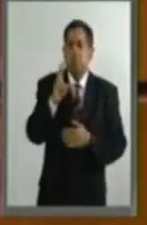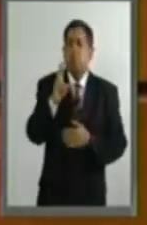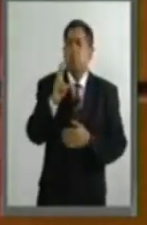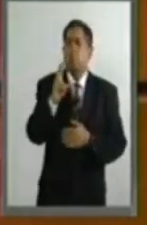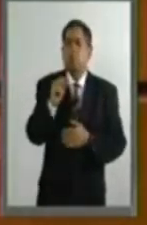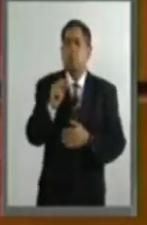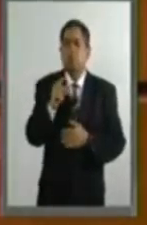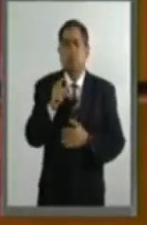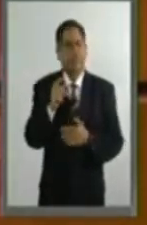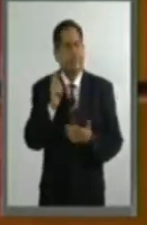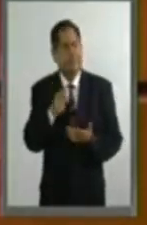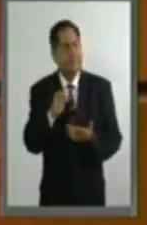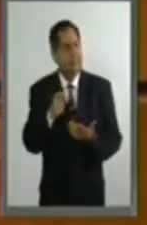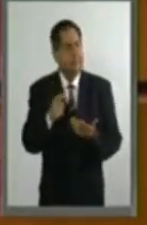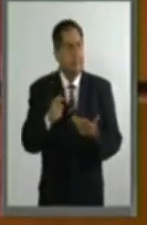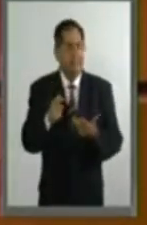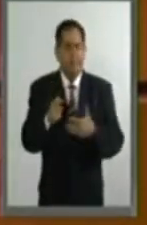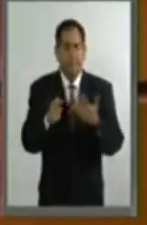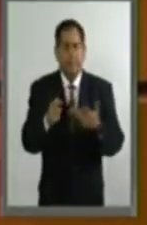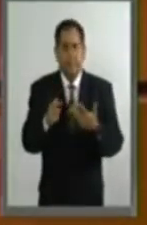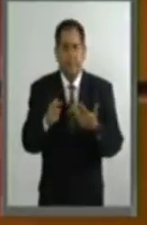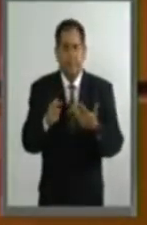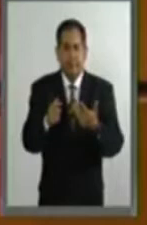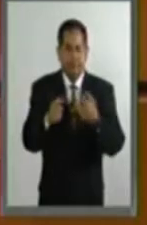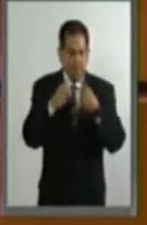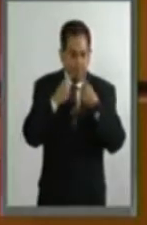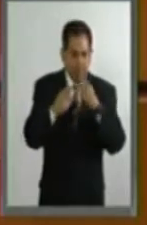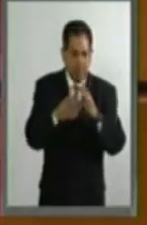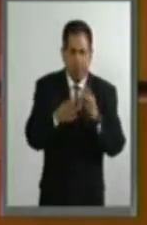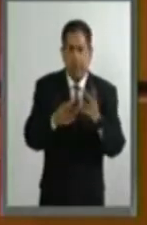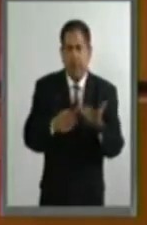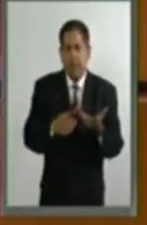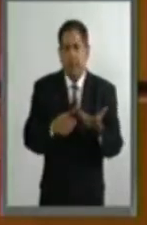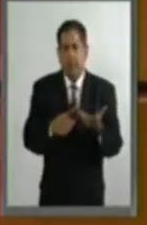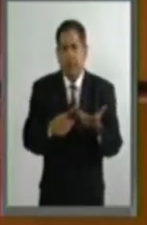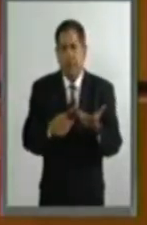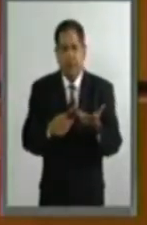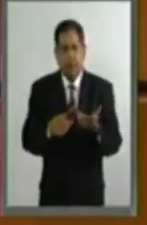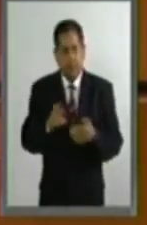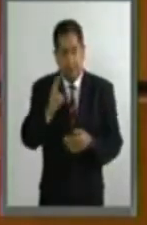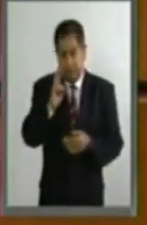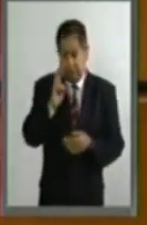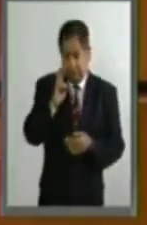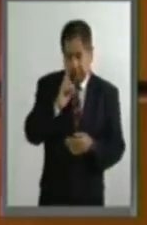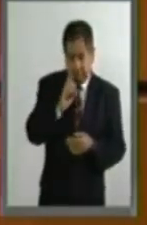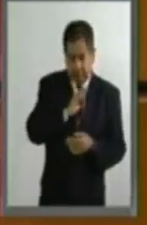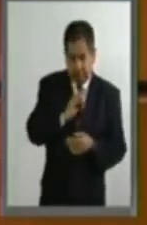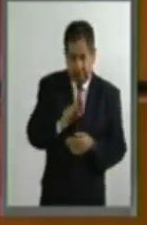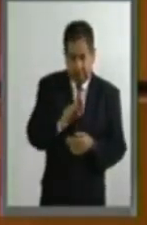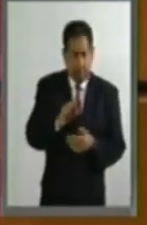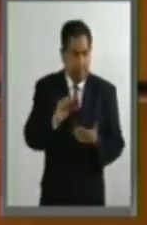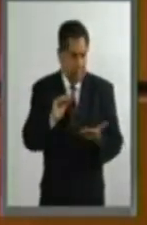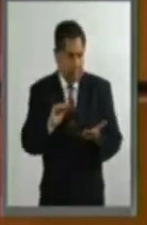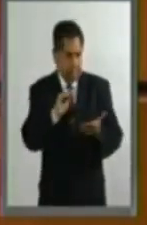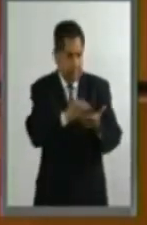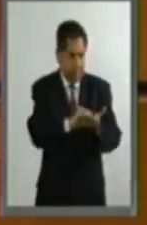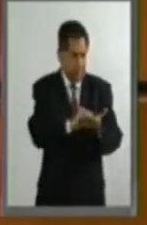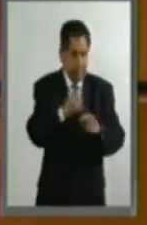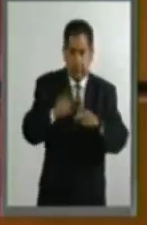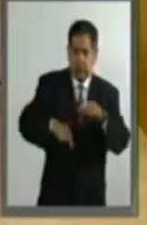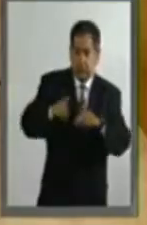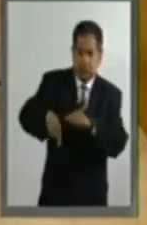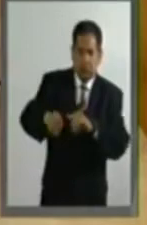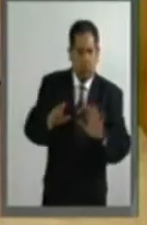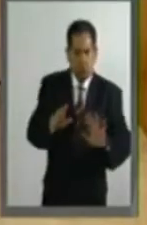eliminar de ninguna manera la posibilidad de la creación de estas dos